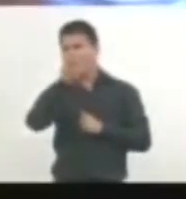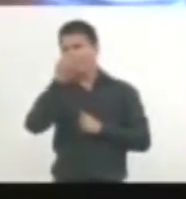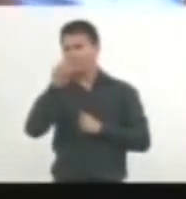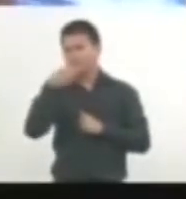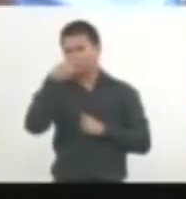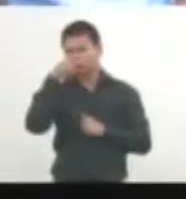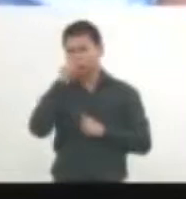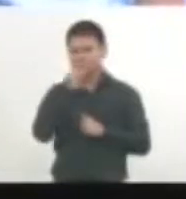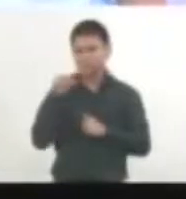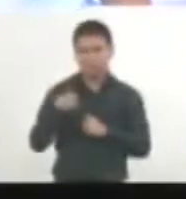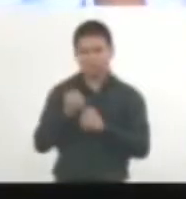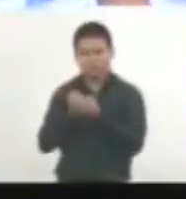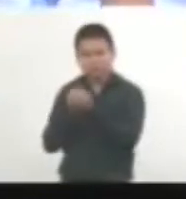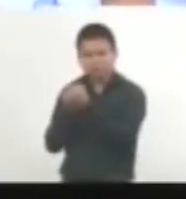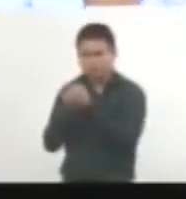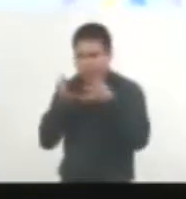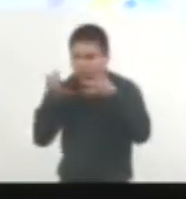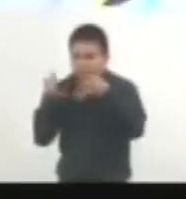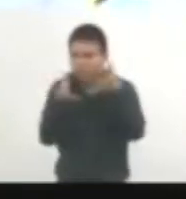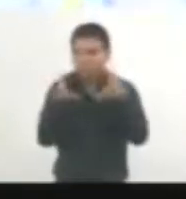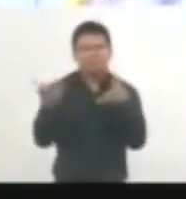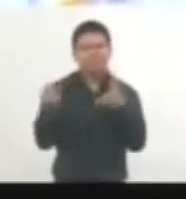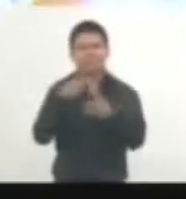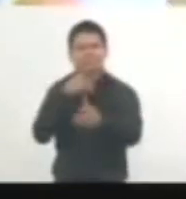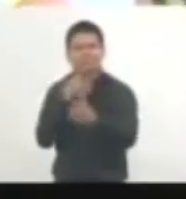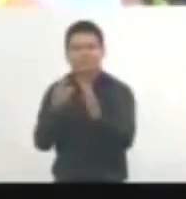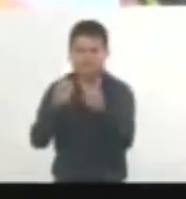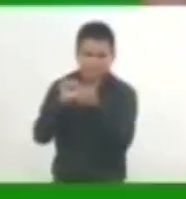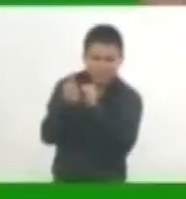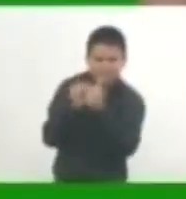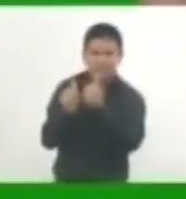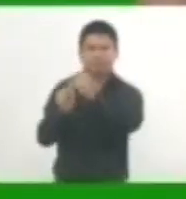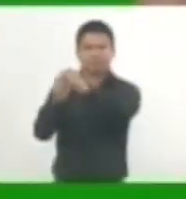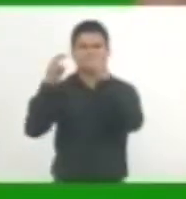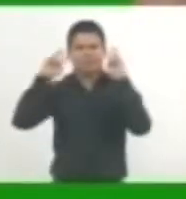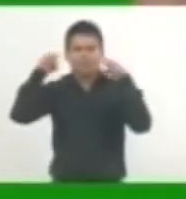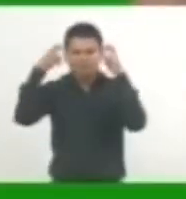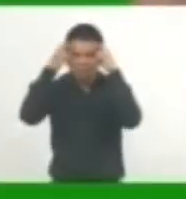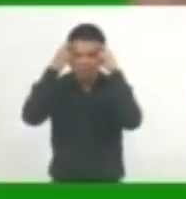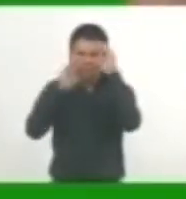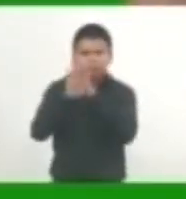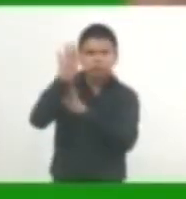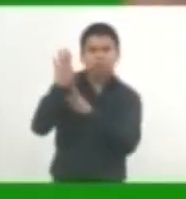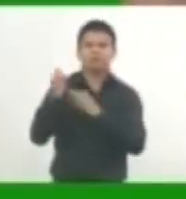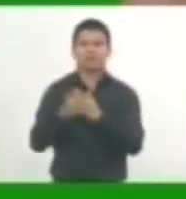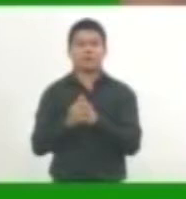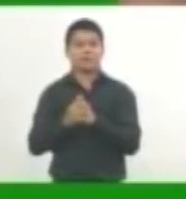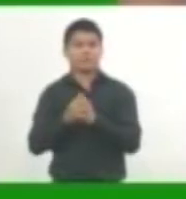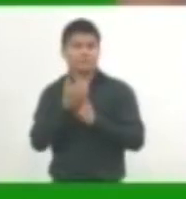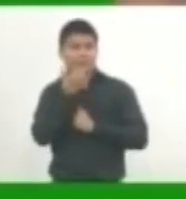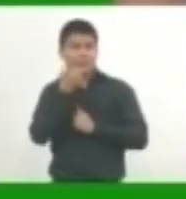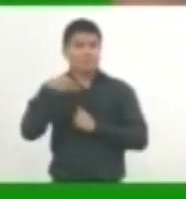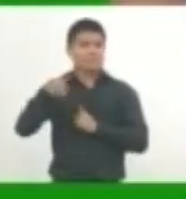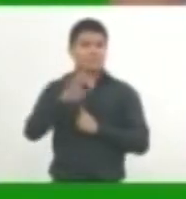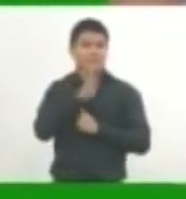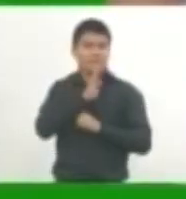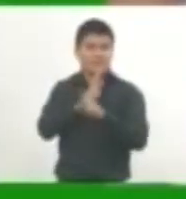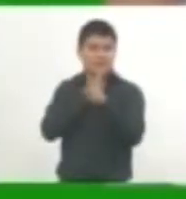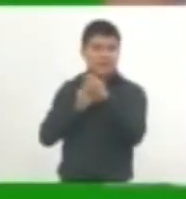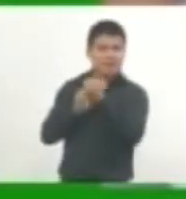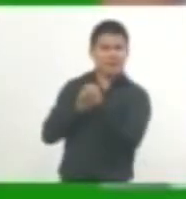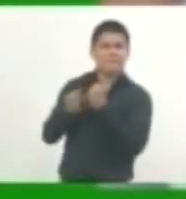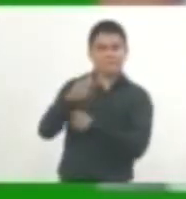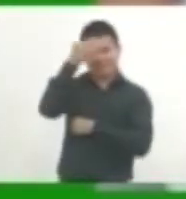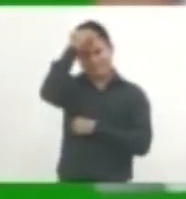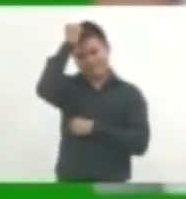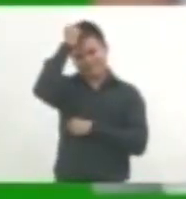en el campo deportivo, que los instruyen en el juego, deportes y desarrollo cognitivo. El evento contó con la participación de James Rodríguez, su madre Pilar Rubio, directora